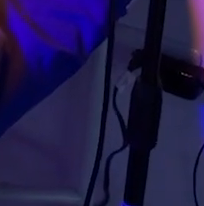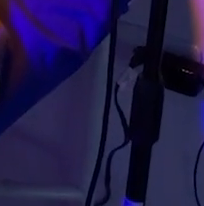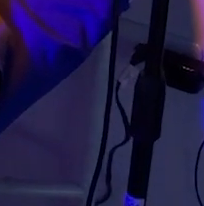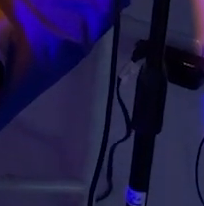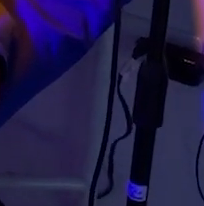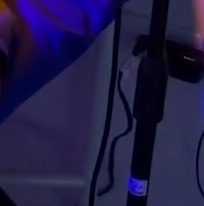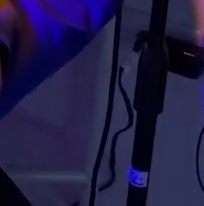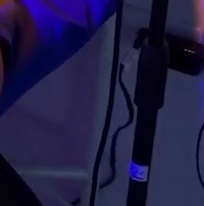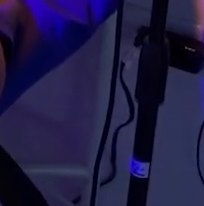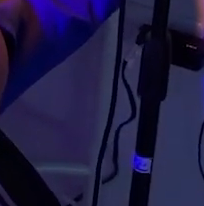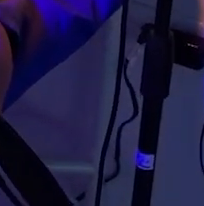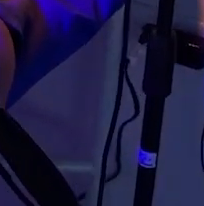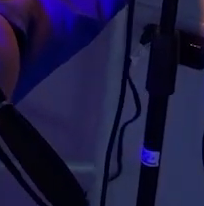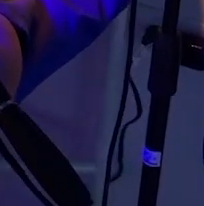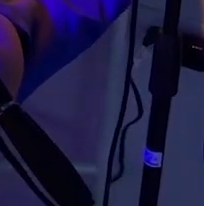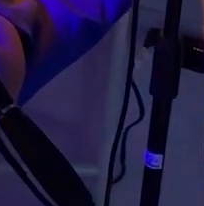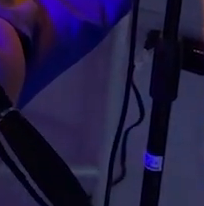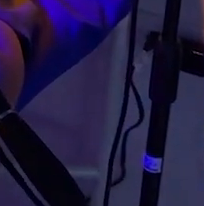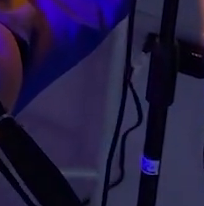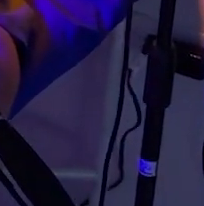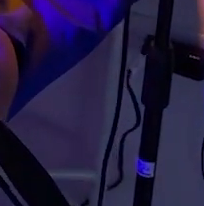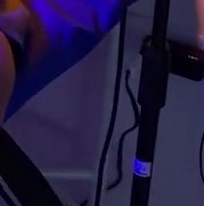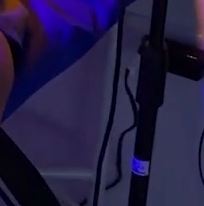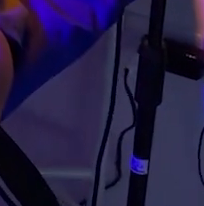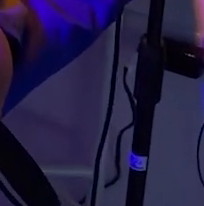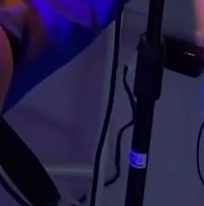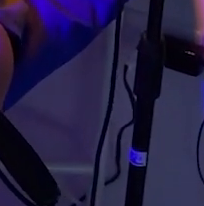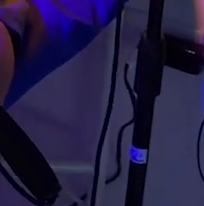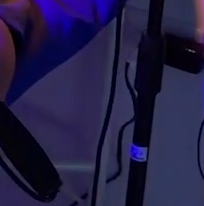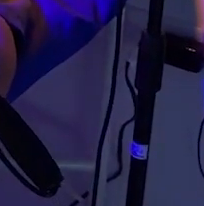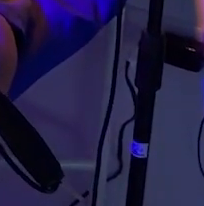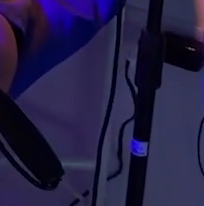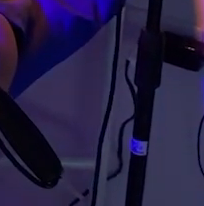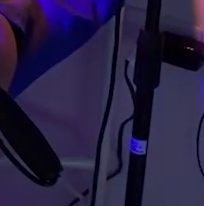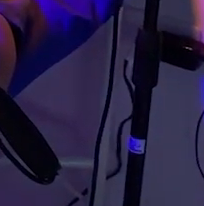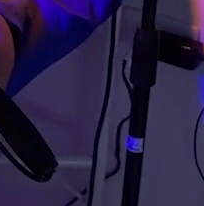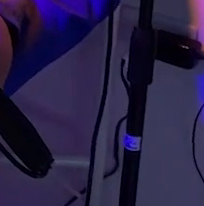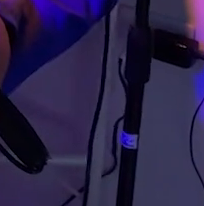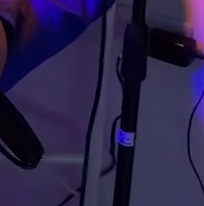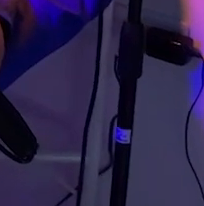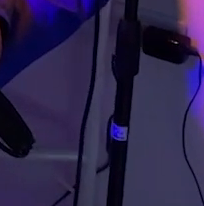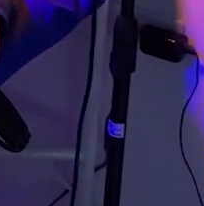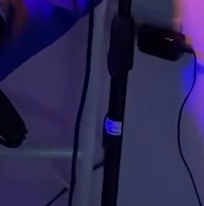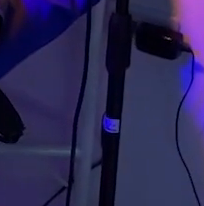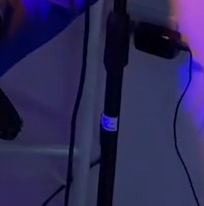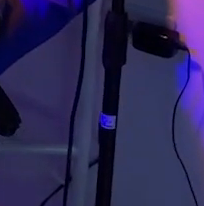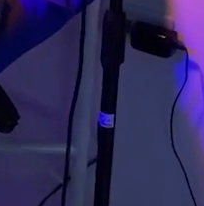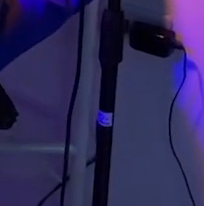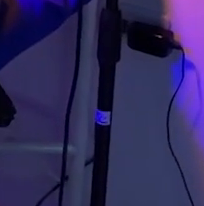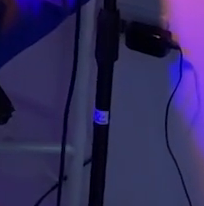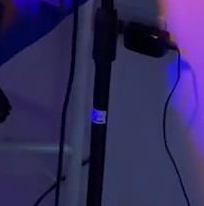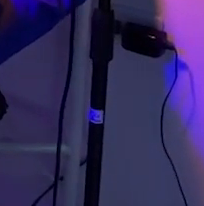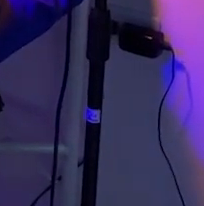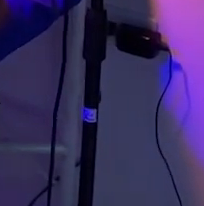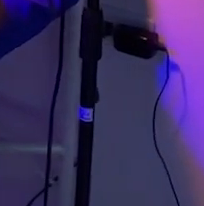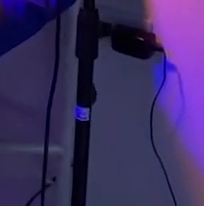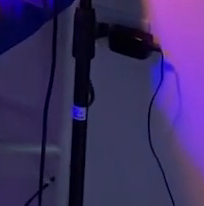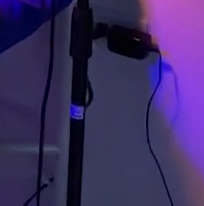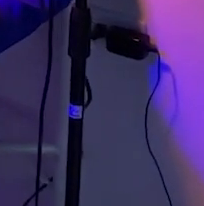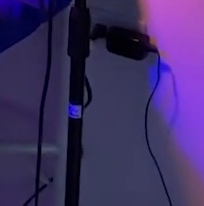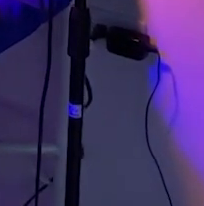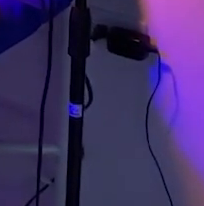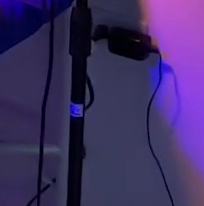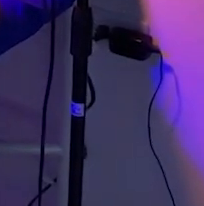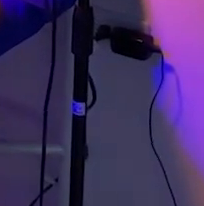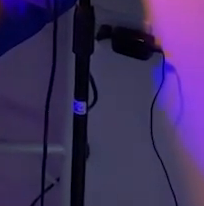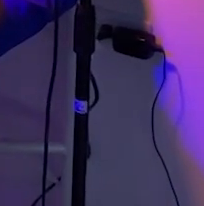chakras, lo que estamos buscando es que ese cuerpo, esa parte que viene la descompensación del cuerpo,